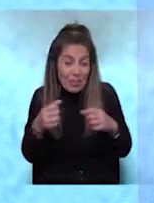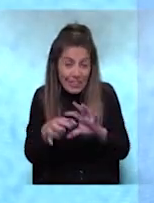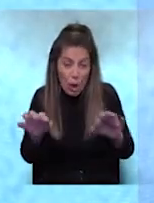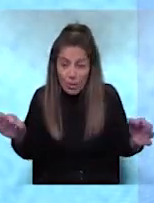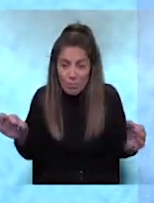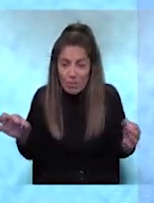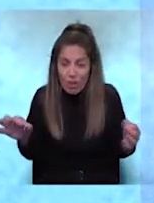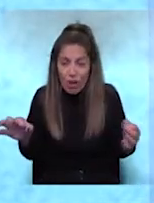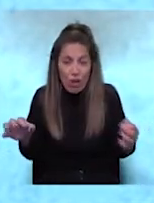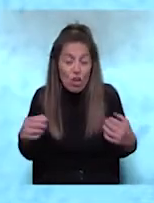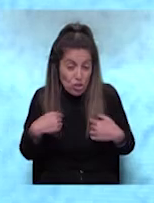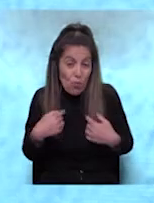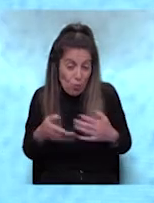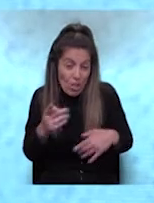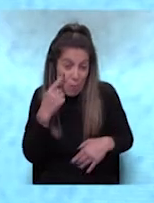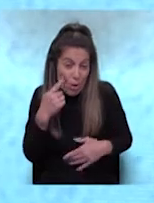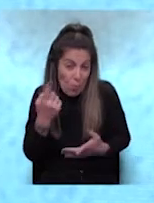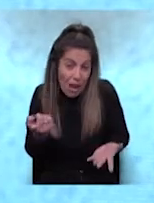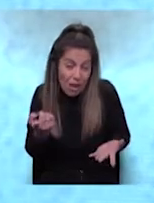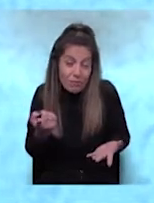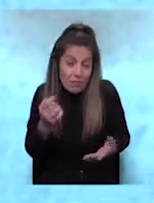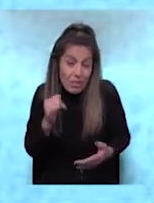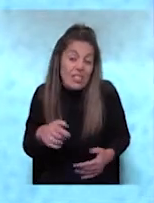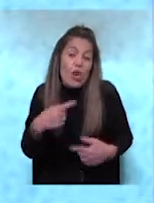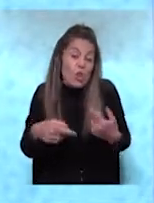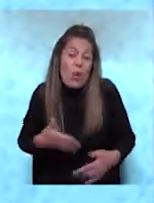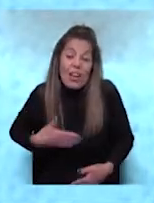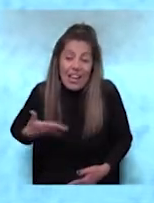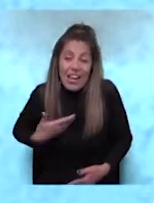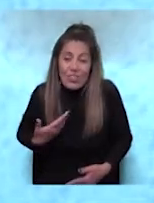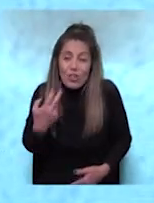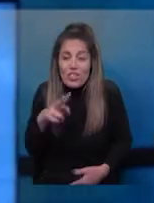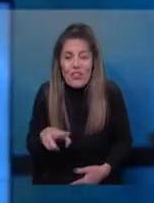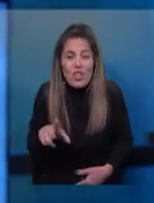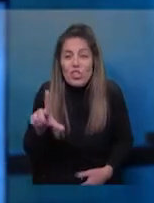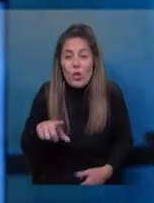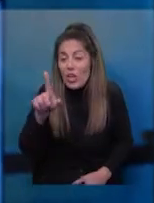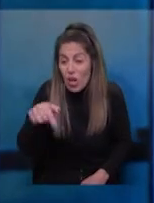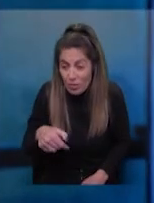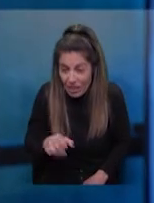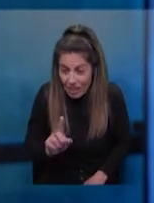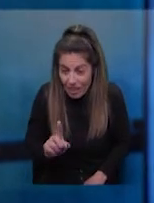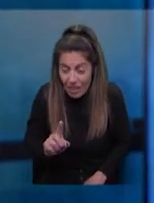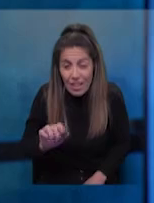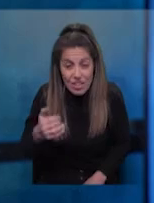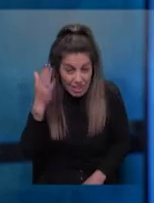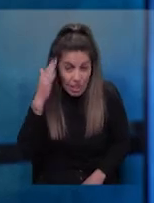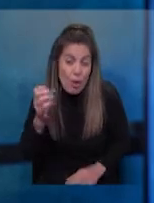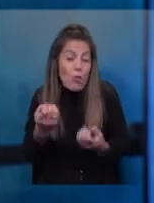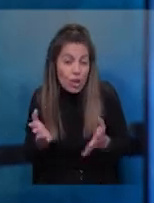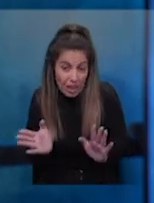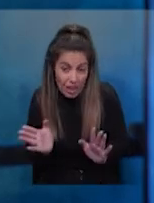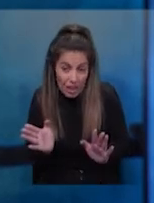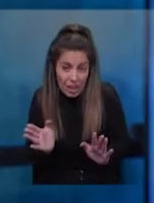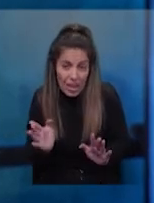olímpicos. Y bueno, voy a probar a ver si se siguen quejando de eso. Si usted, ya veo que si usted el lunes no viene, sí, ya saben por qué.